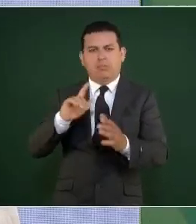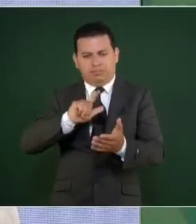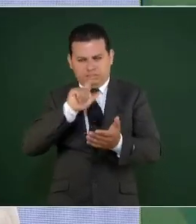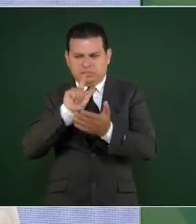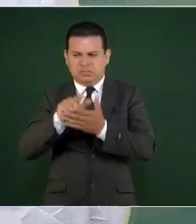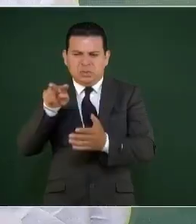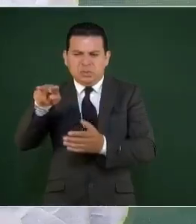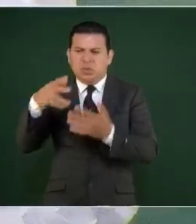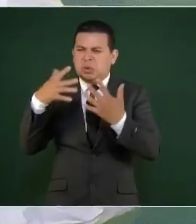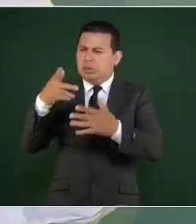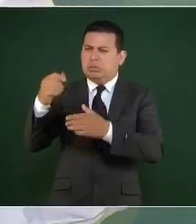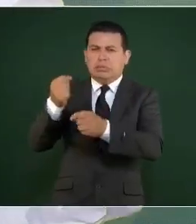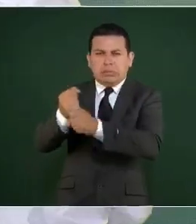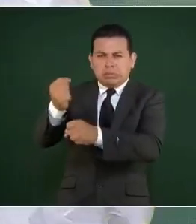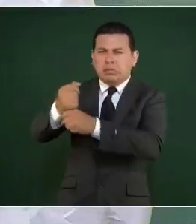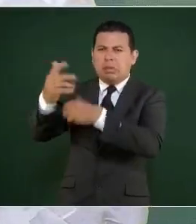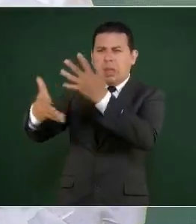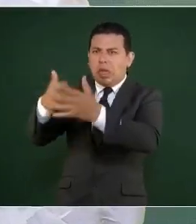prudencia, pero